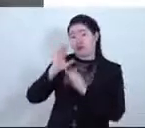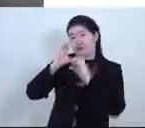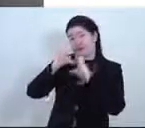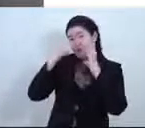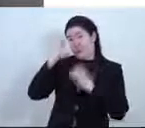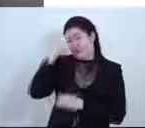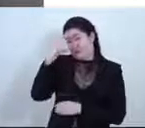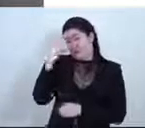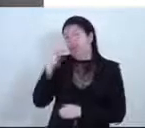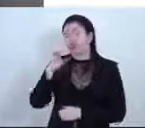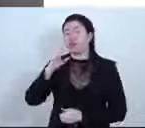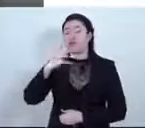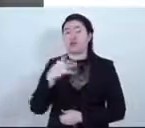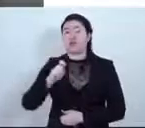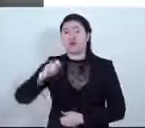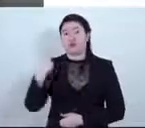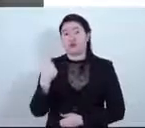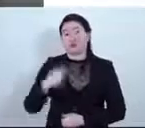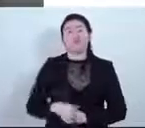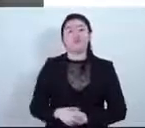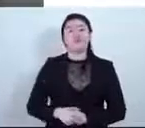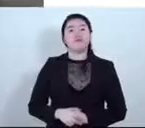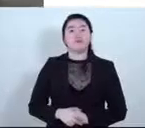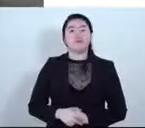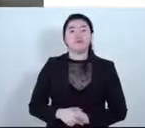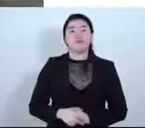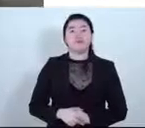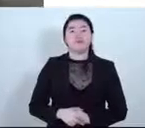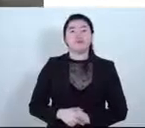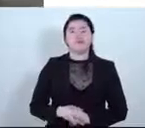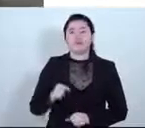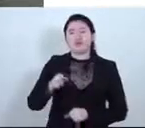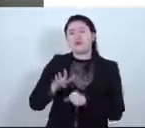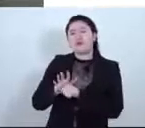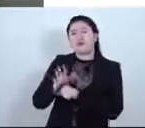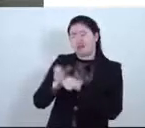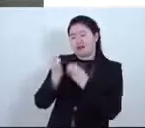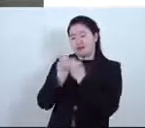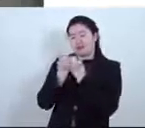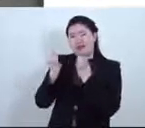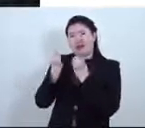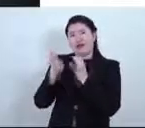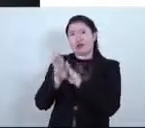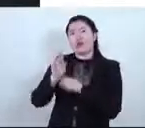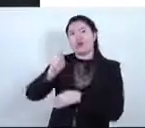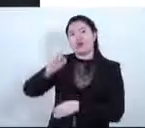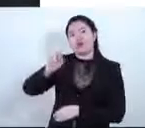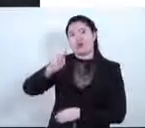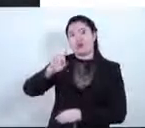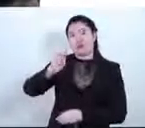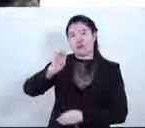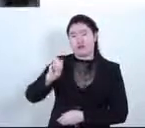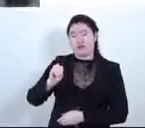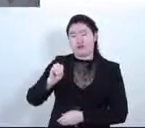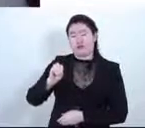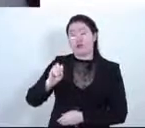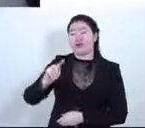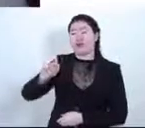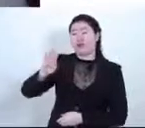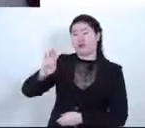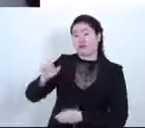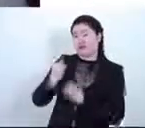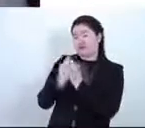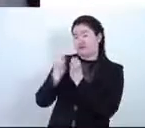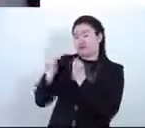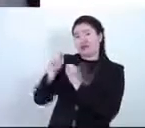4.1.4, unión trave T7 y contraventeo. Detalle del contraventeo, CB1, trave T7,